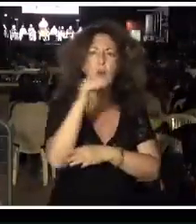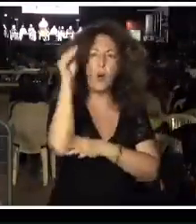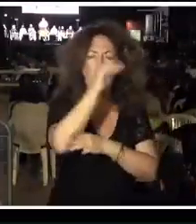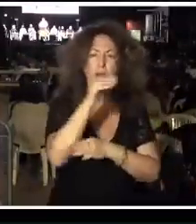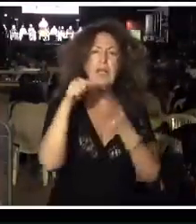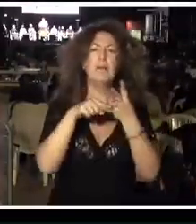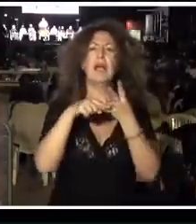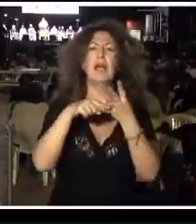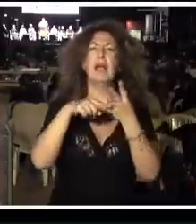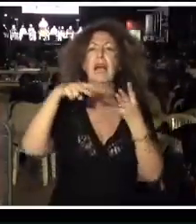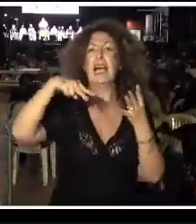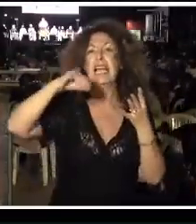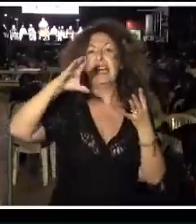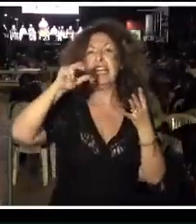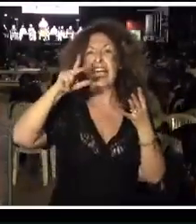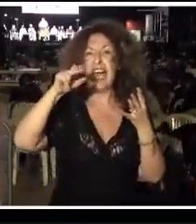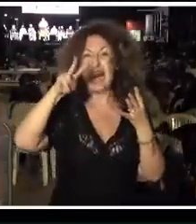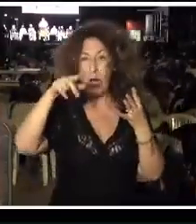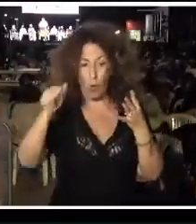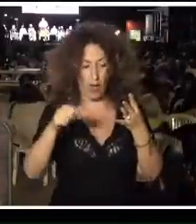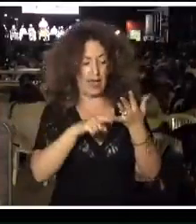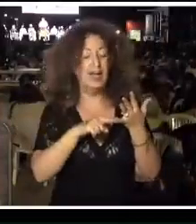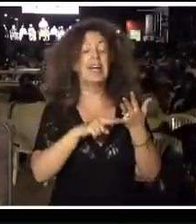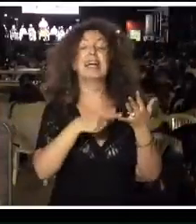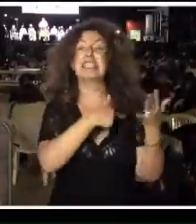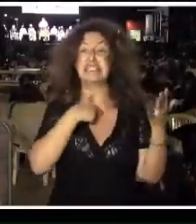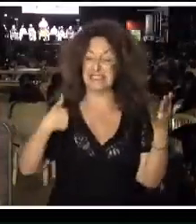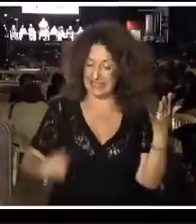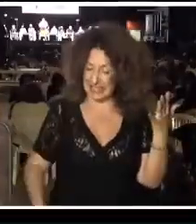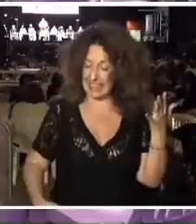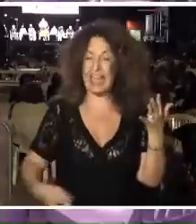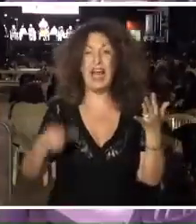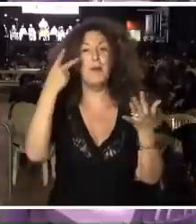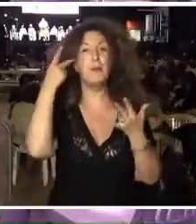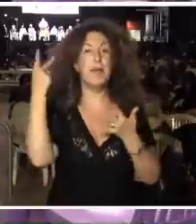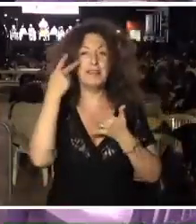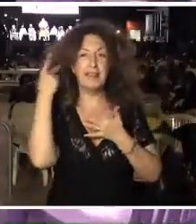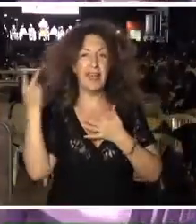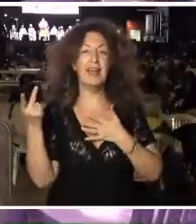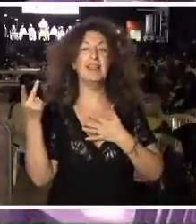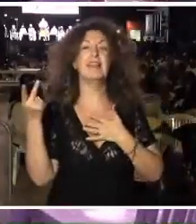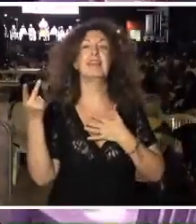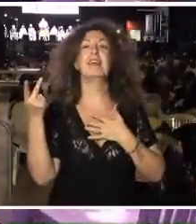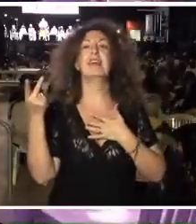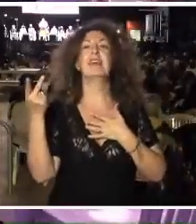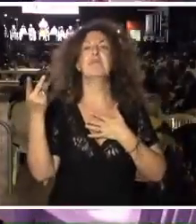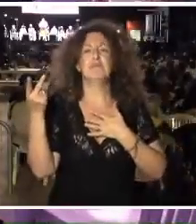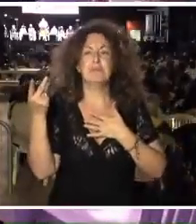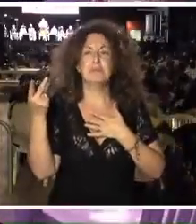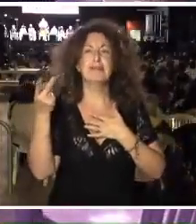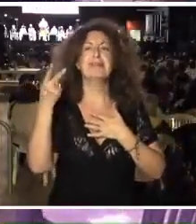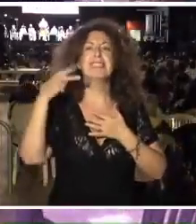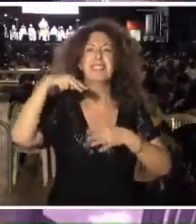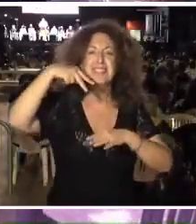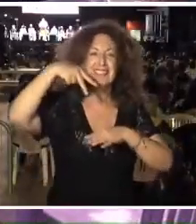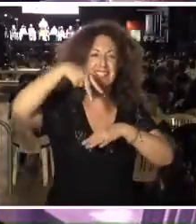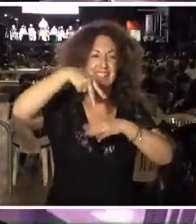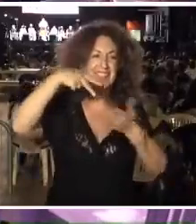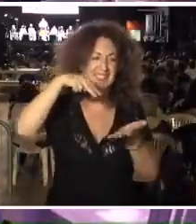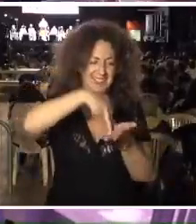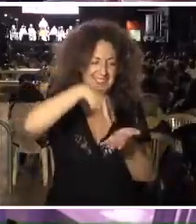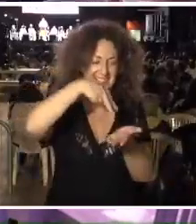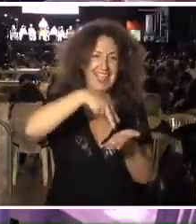Nicaragua, China, Vietnam, Siria, República Árabe Saharaui